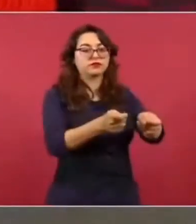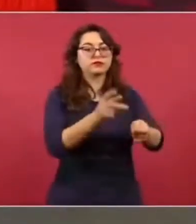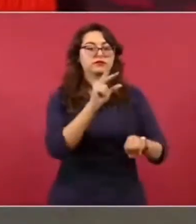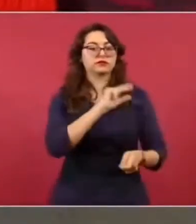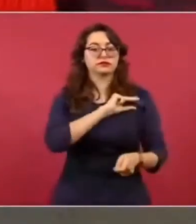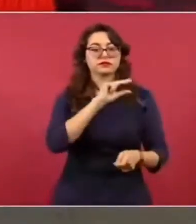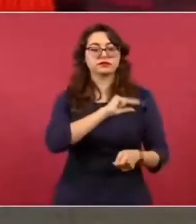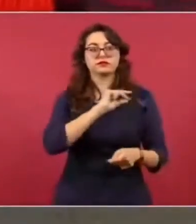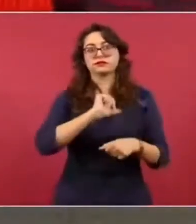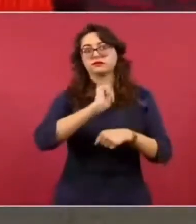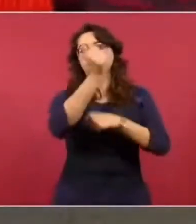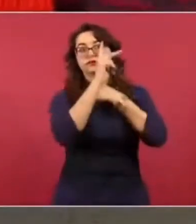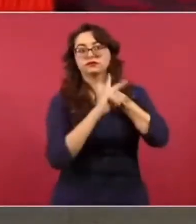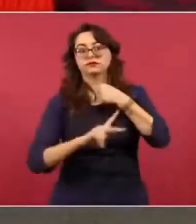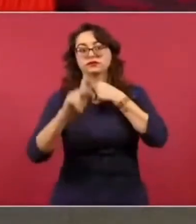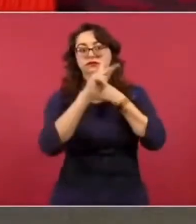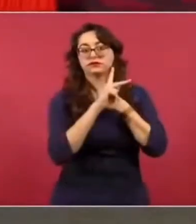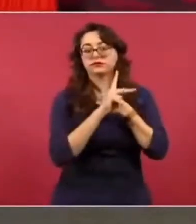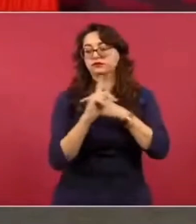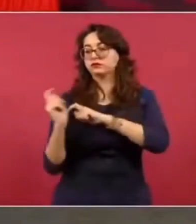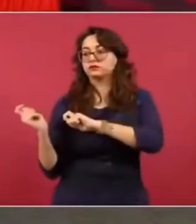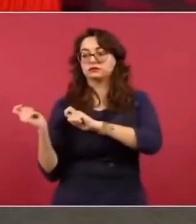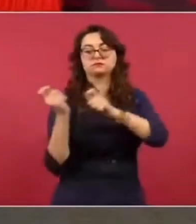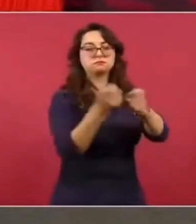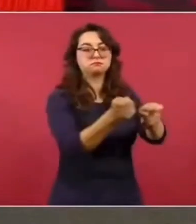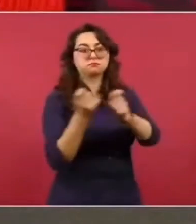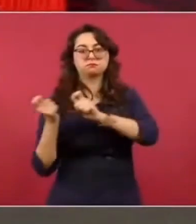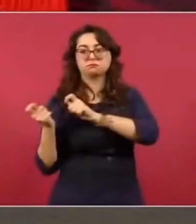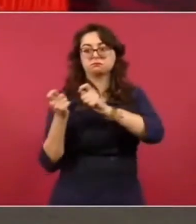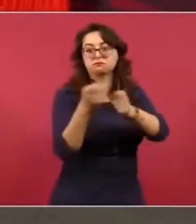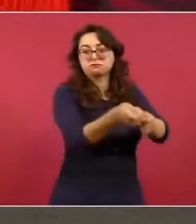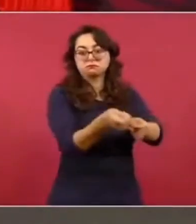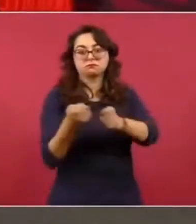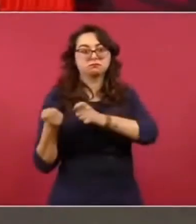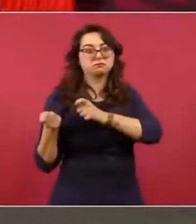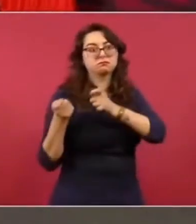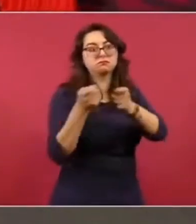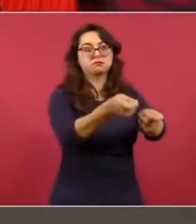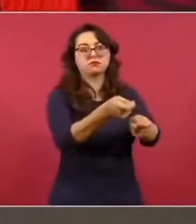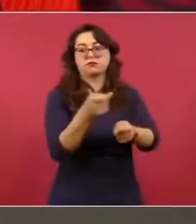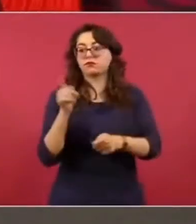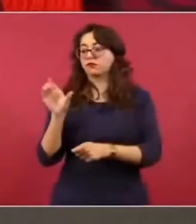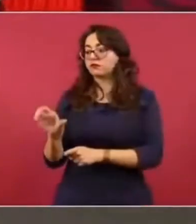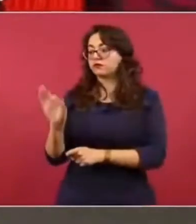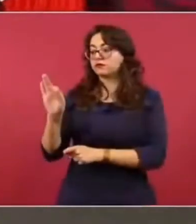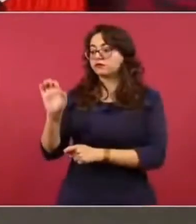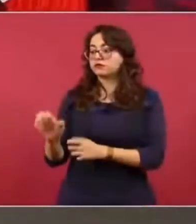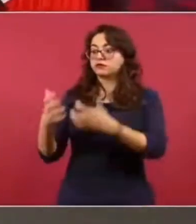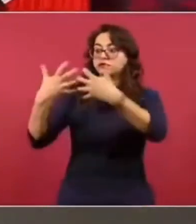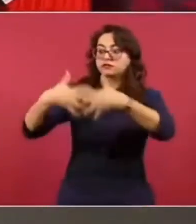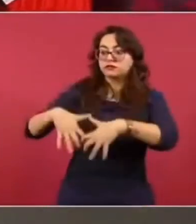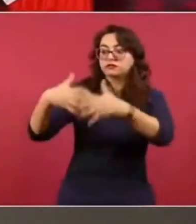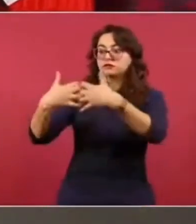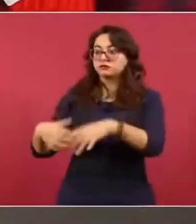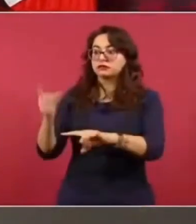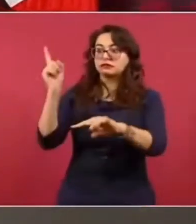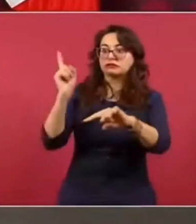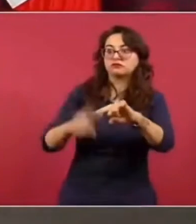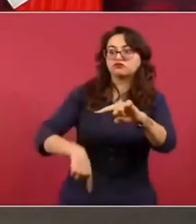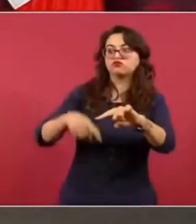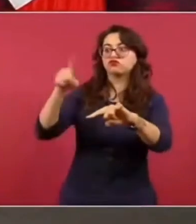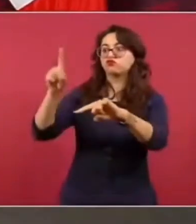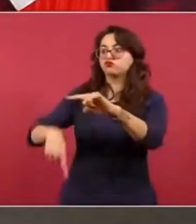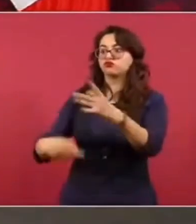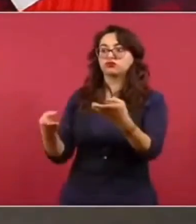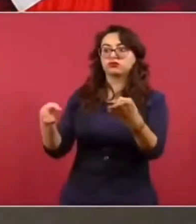empiezan a cerrar plantas de la Comisión Federal de Electricidad y a impedirles a las plantas de la Comisión